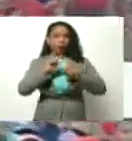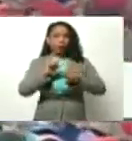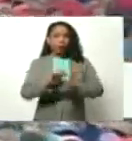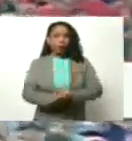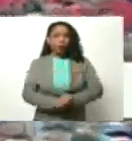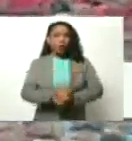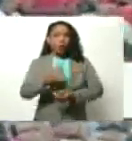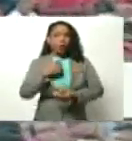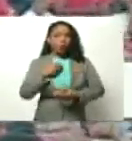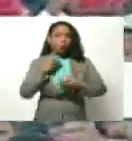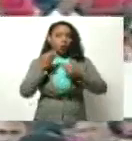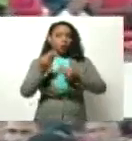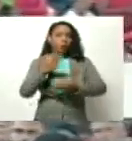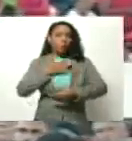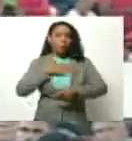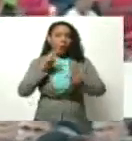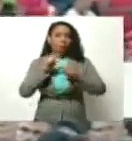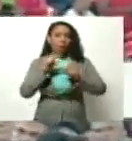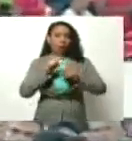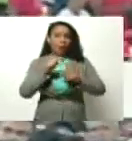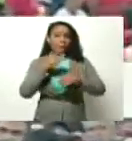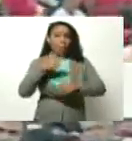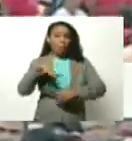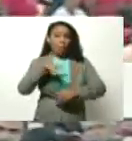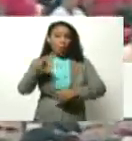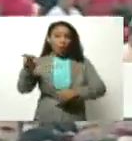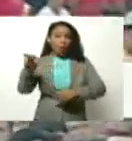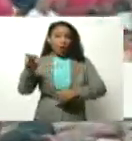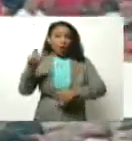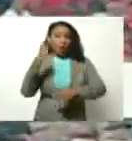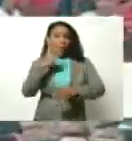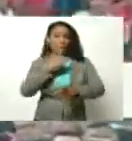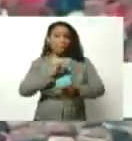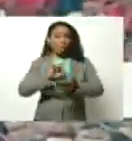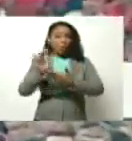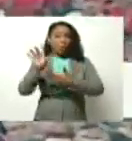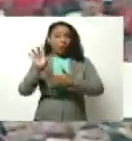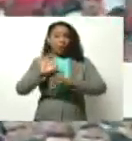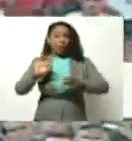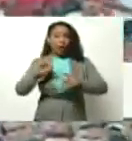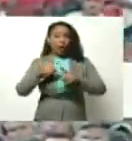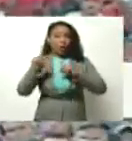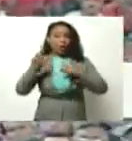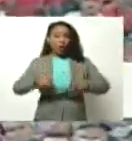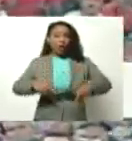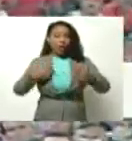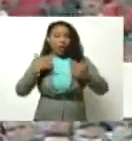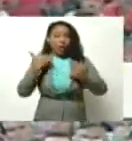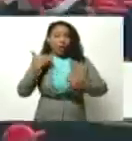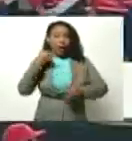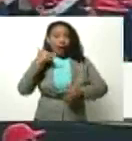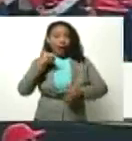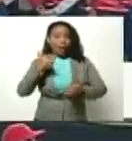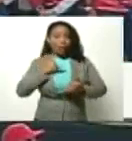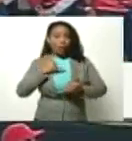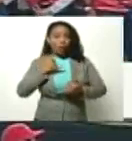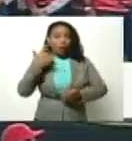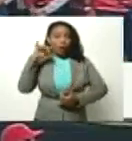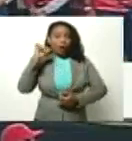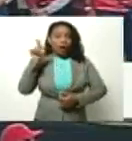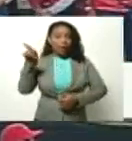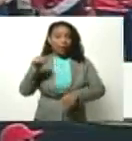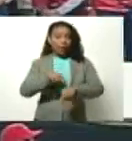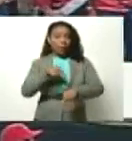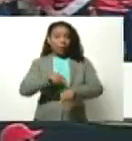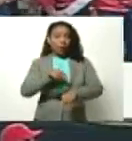yo doy mi palabra y por ahí no me saca nadie y la otra es la vida que es lo otro que no tiene ese ese